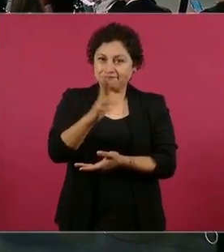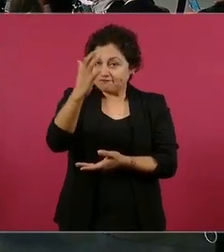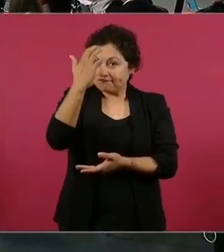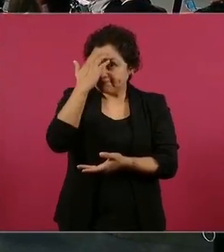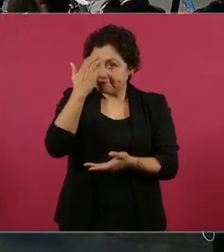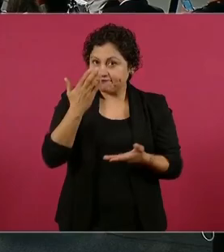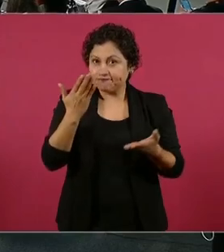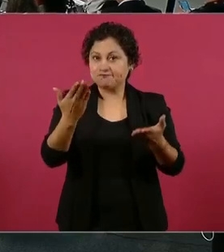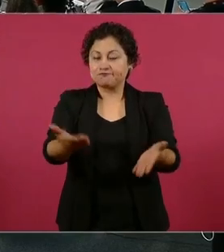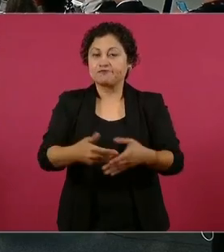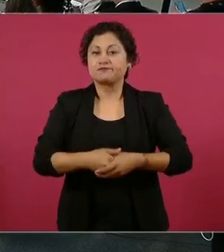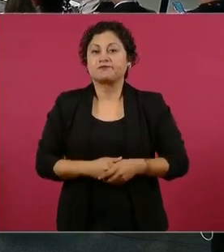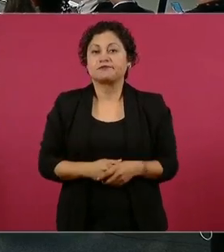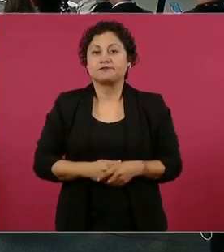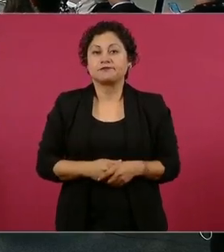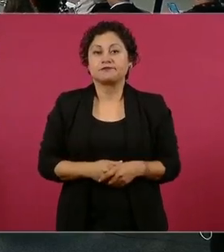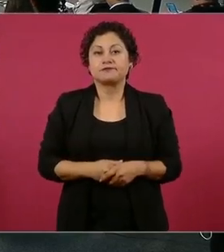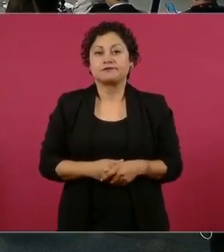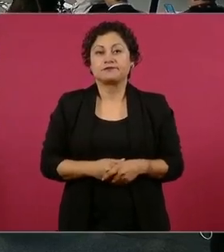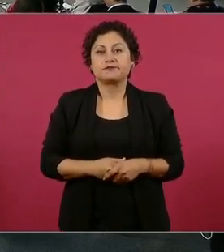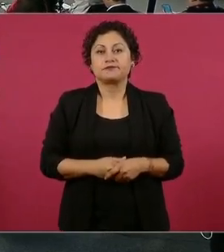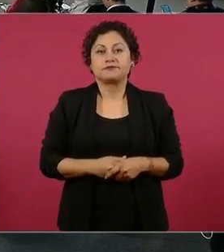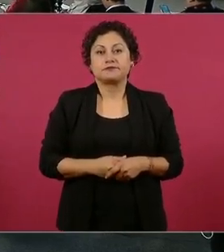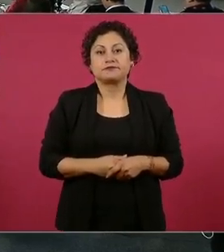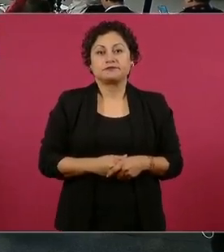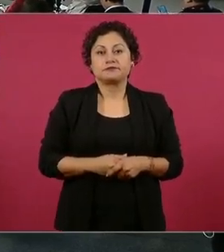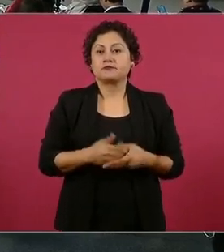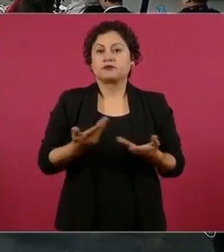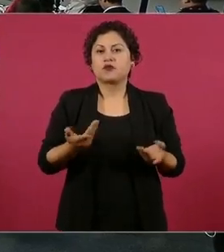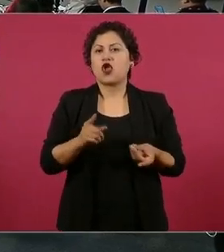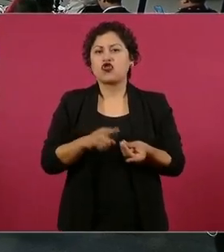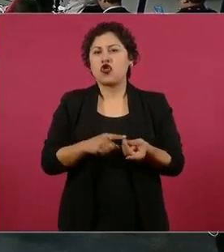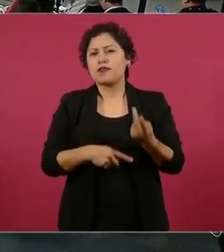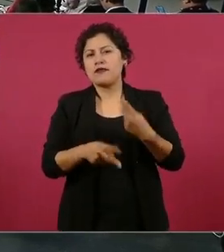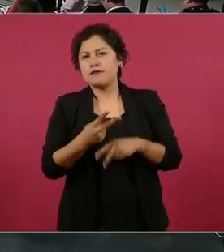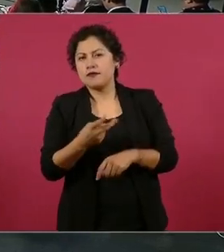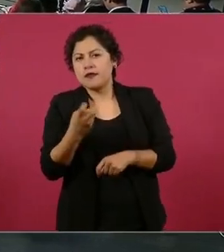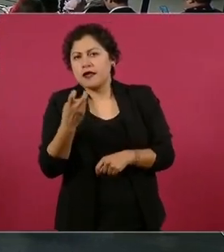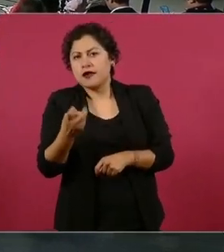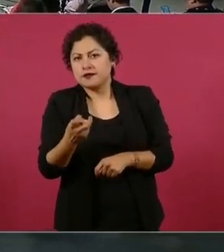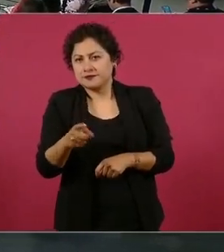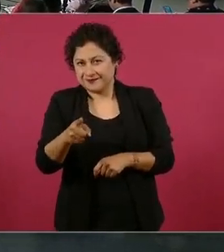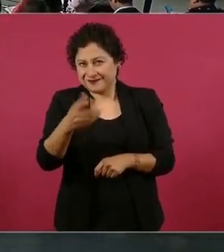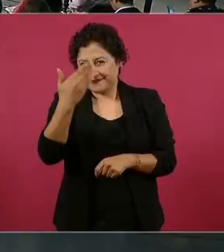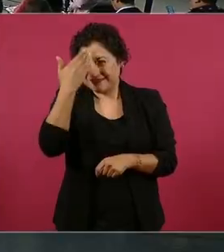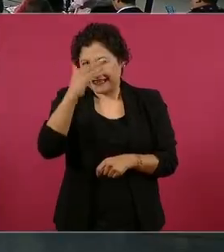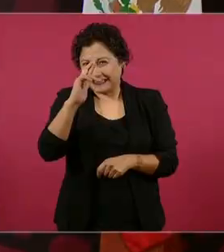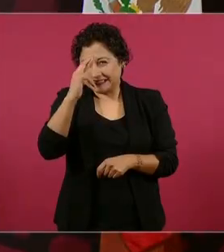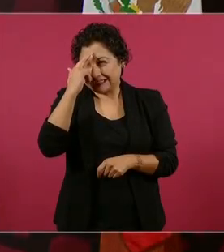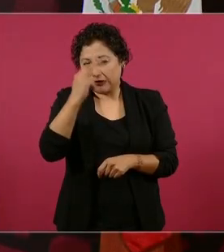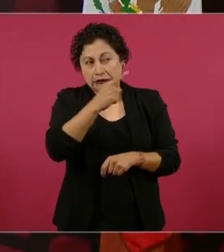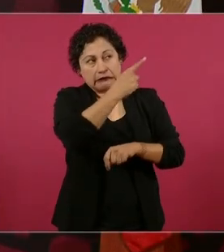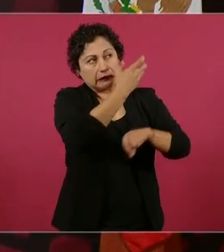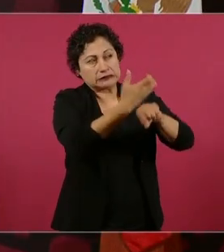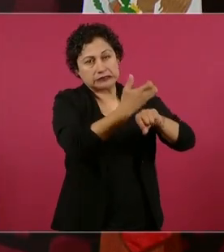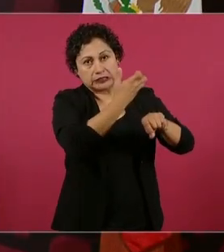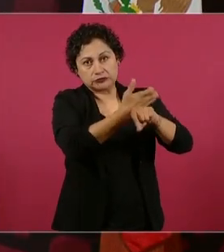Ahora les va a tocar lo que nos devolvieron los del gobierno de Estados Unidos, una parte, todavía nos